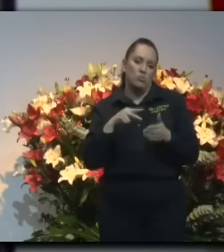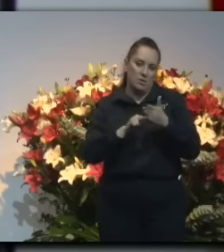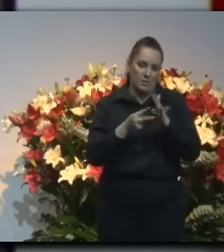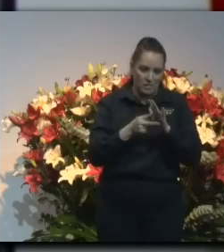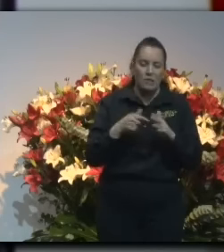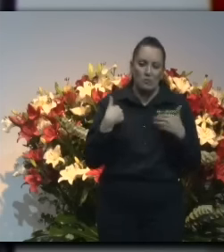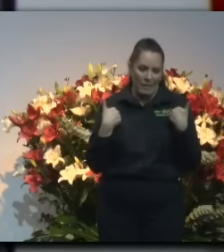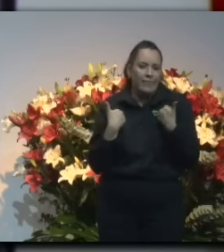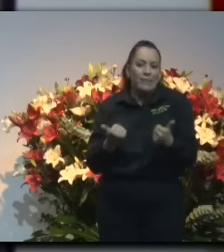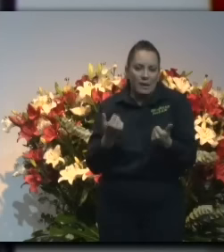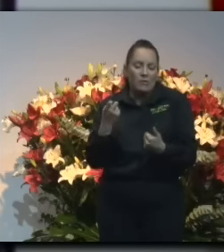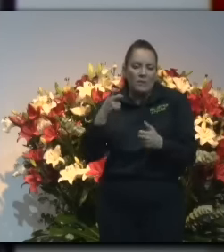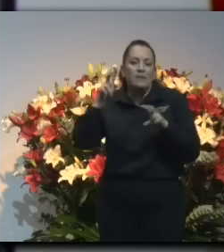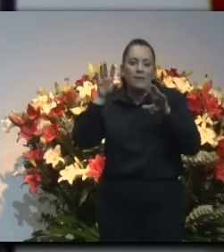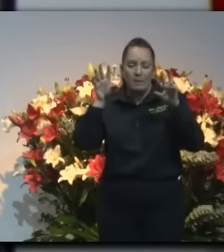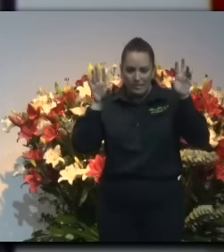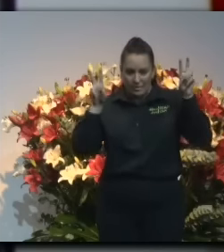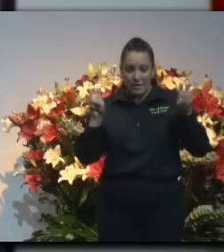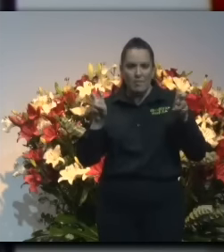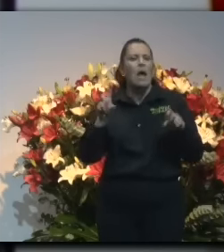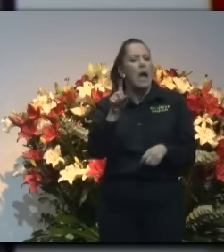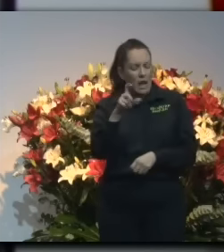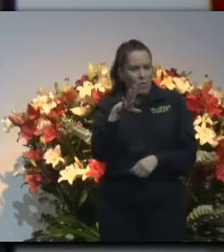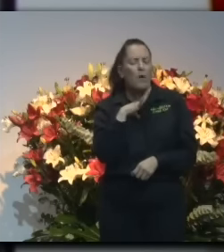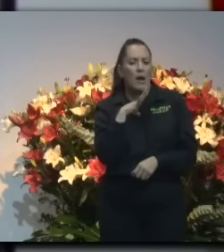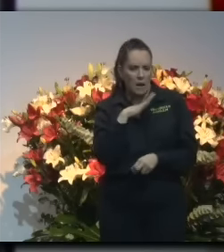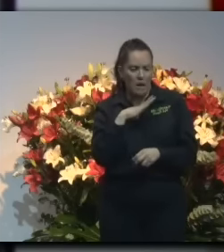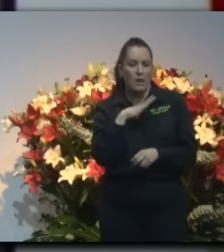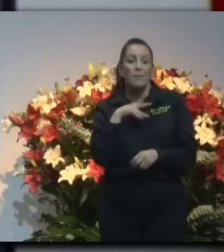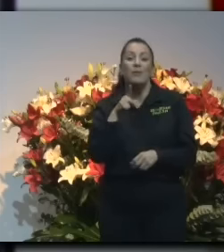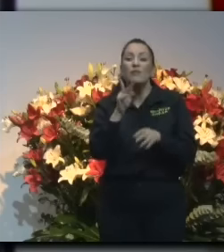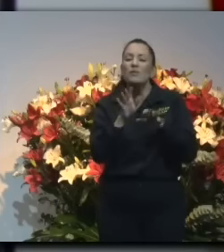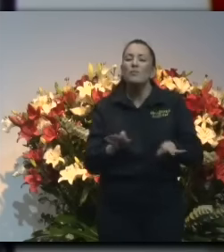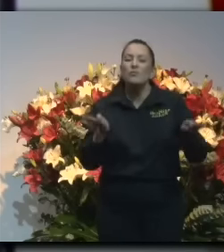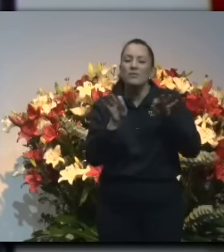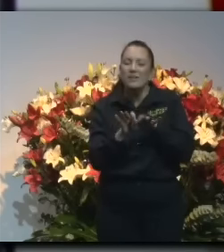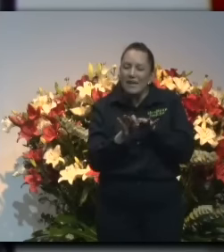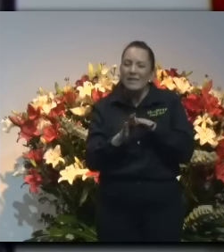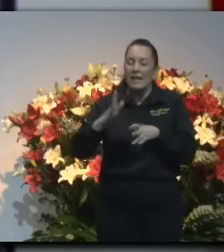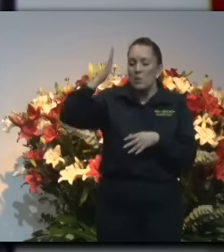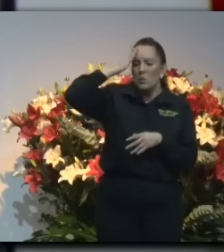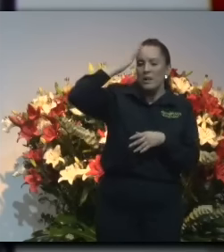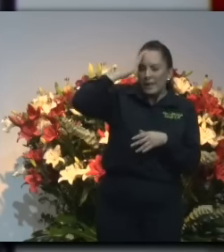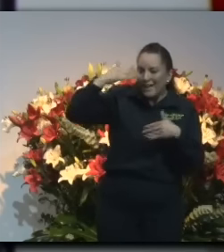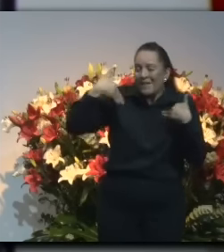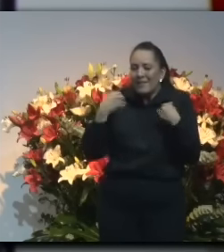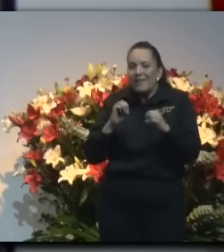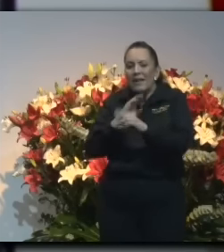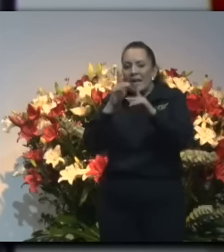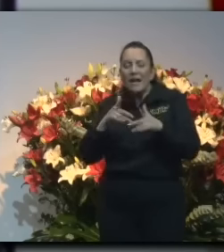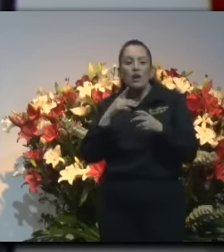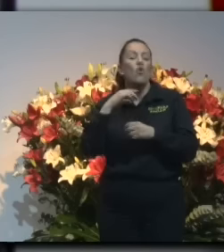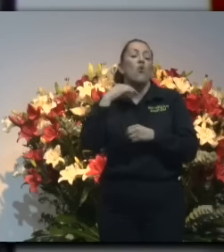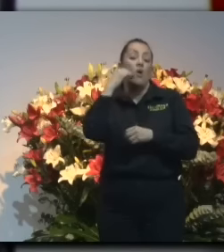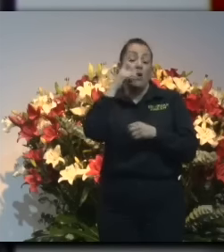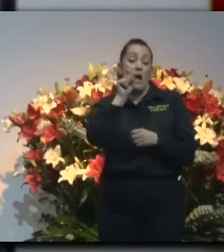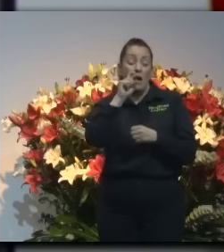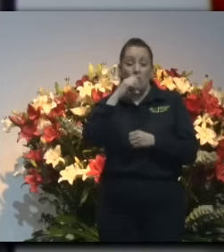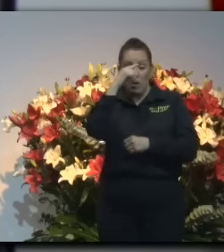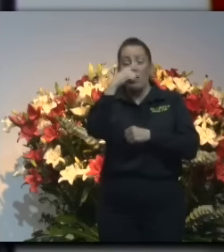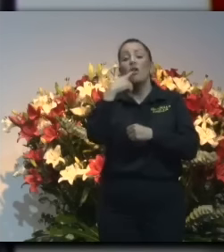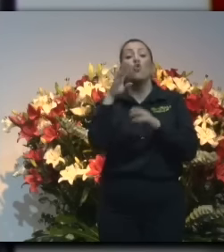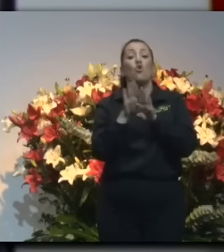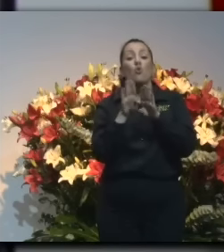tema del agua. Agua hay que poner una cabeza que le entienda el ciclo del agua, hay que capturarla, hay que tratarla, hay que